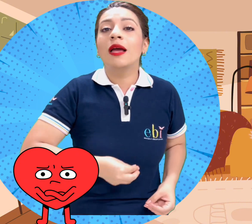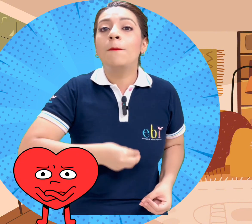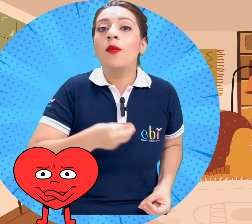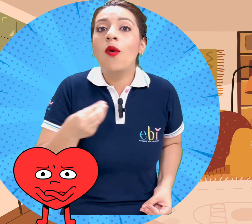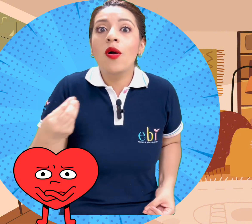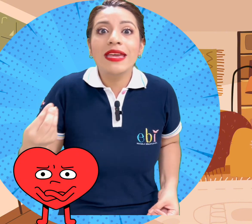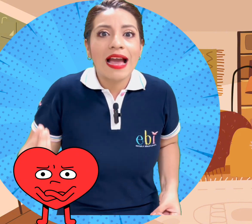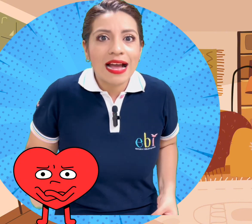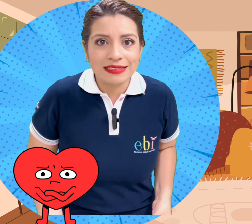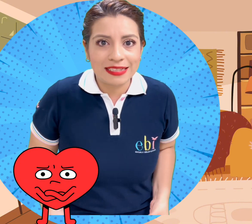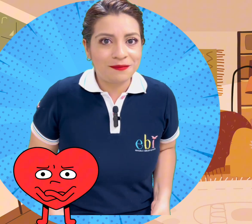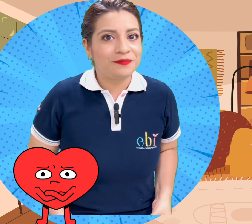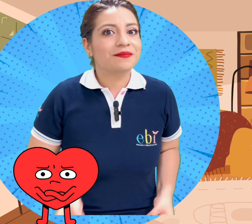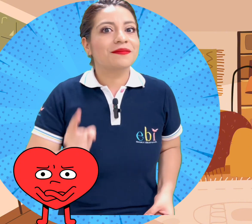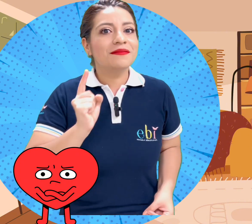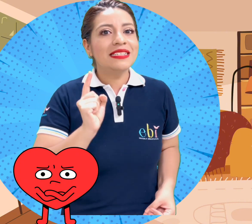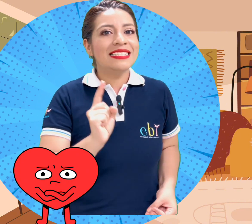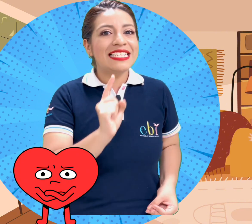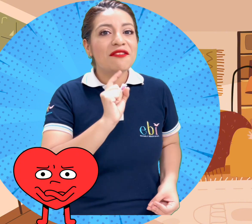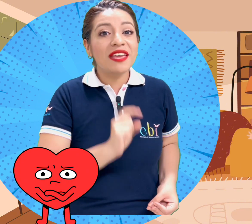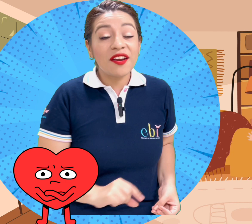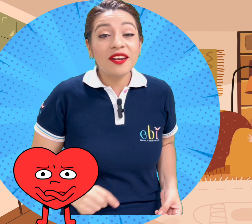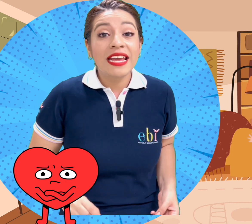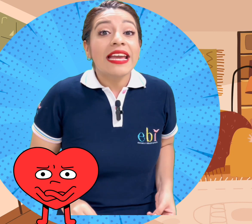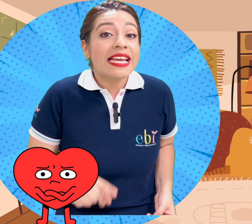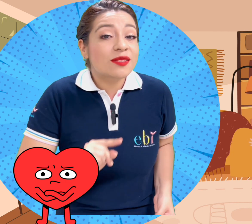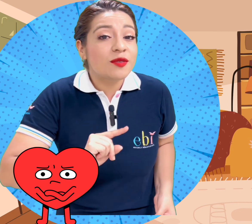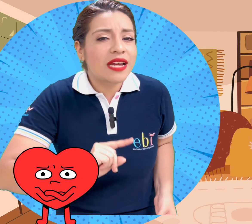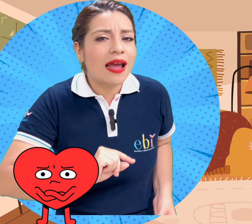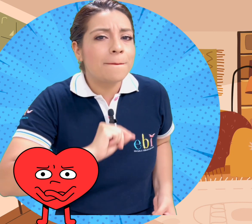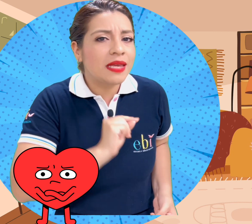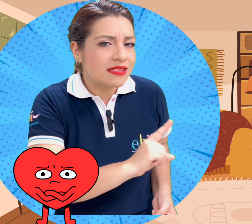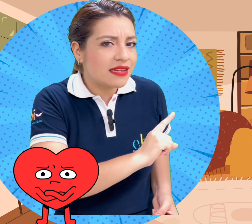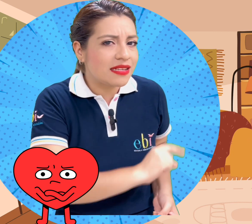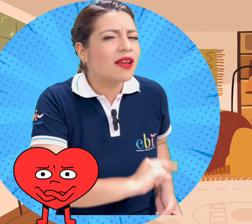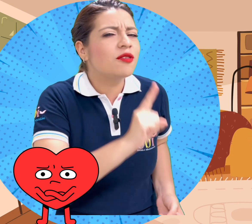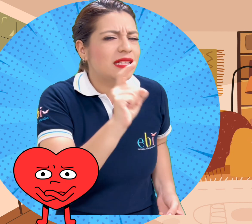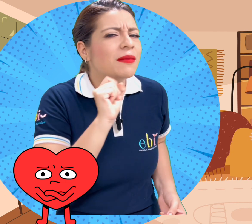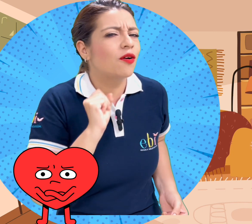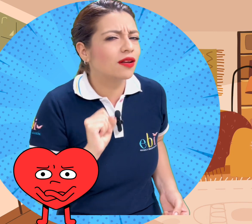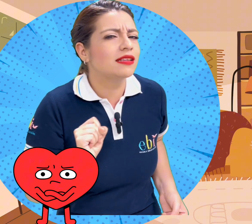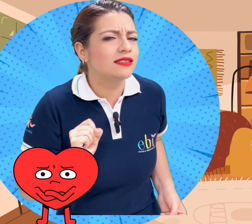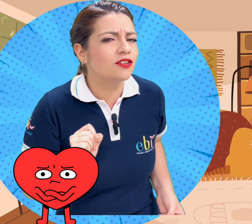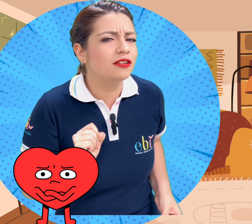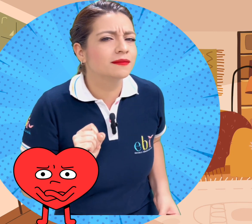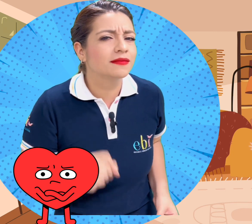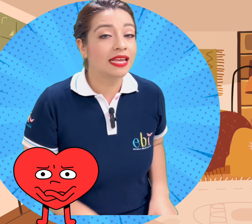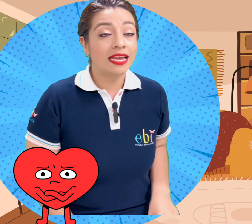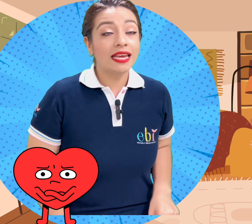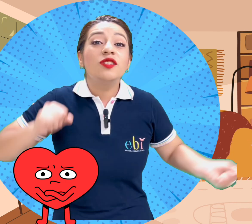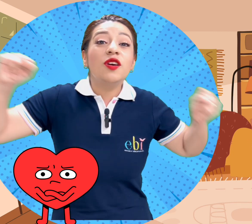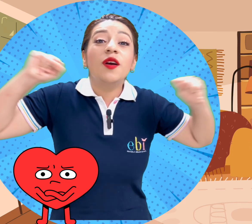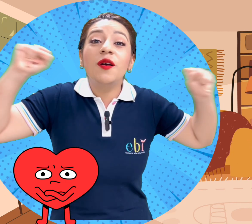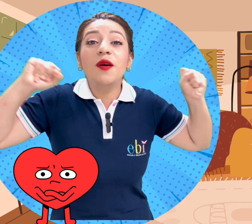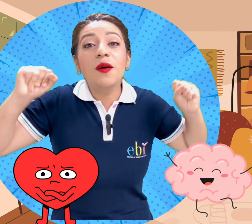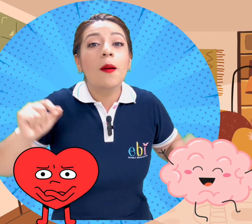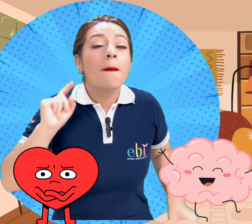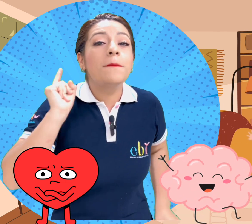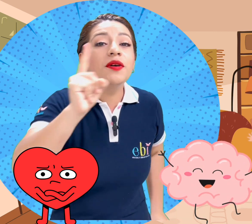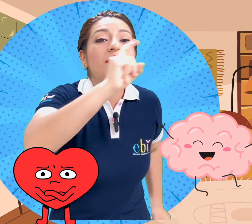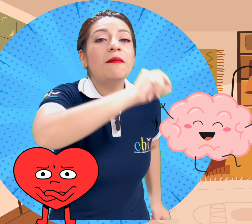una nota muy alta. ¿Ya vieron que escuchar a Mr. Cerebro es la mejor decisión?